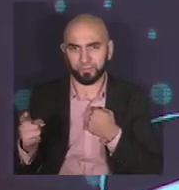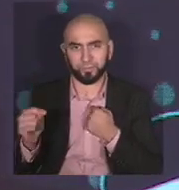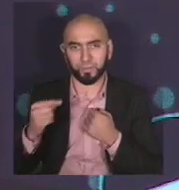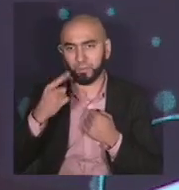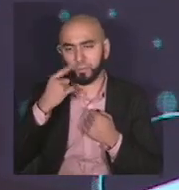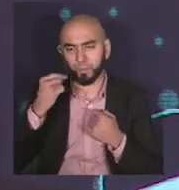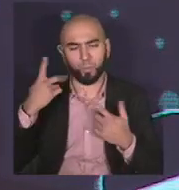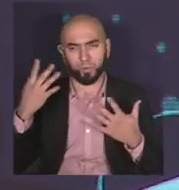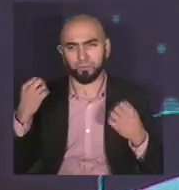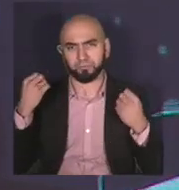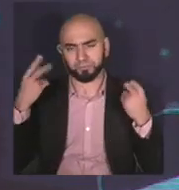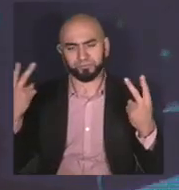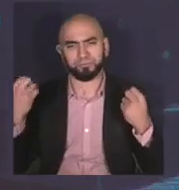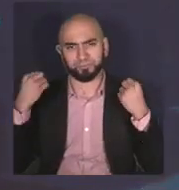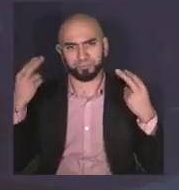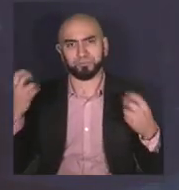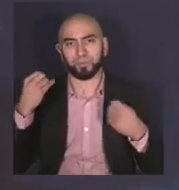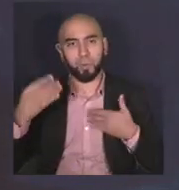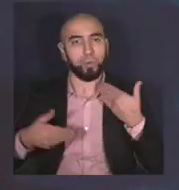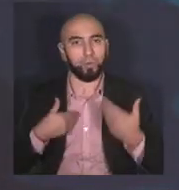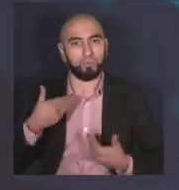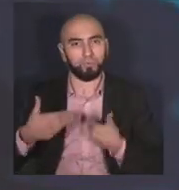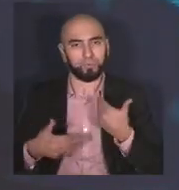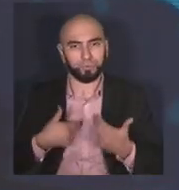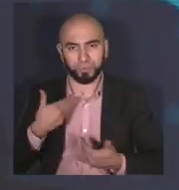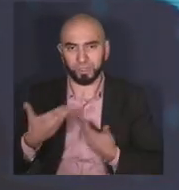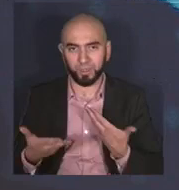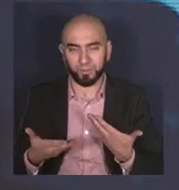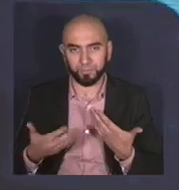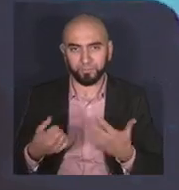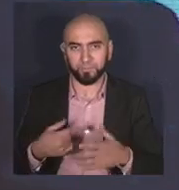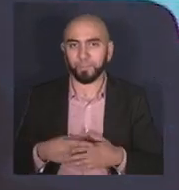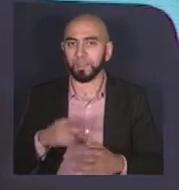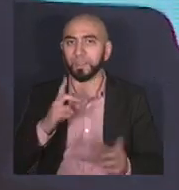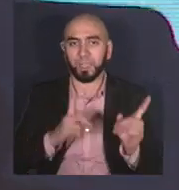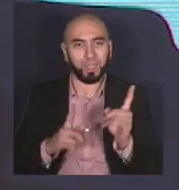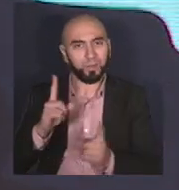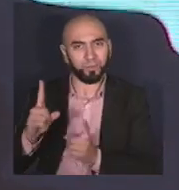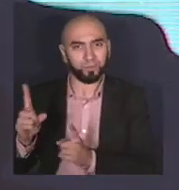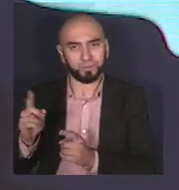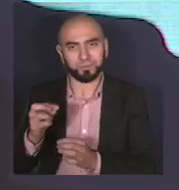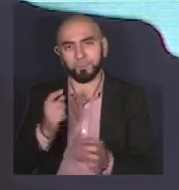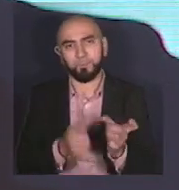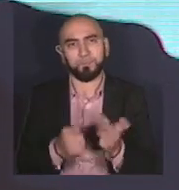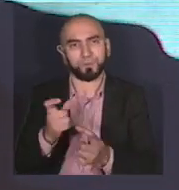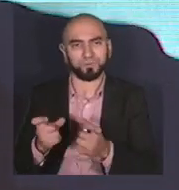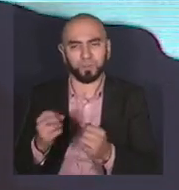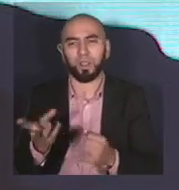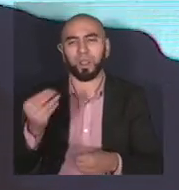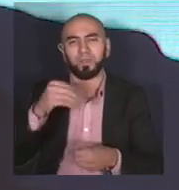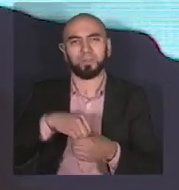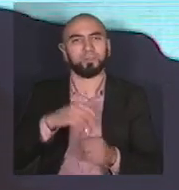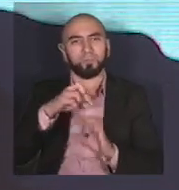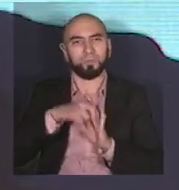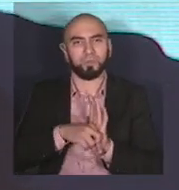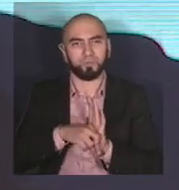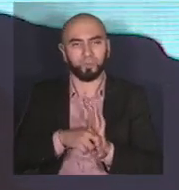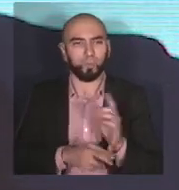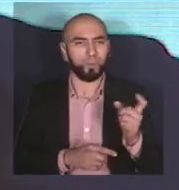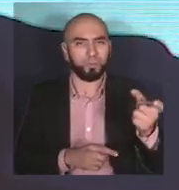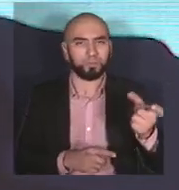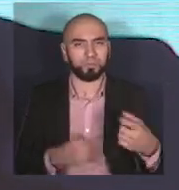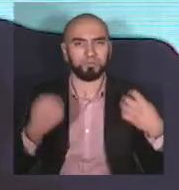en su conducta. Teníamos algunas personas más en el proyecto, un contador, y